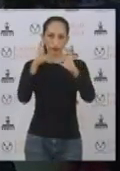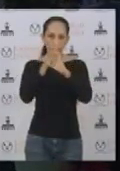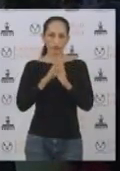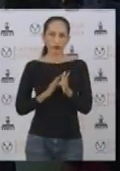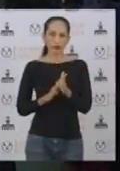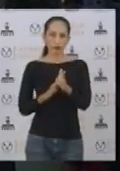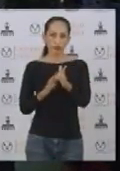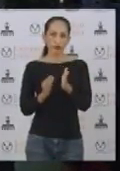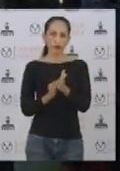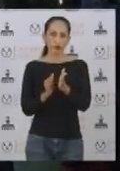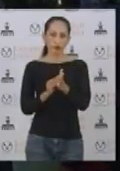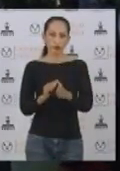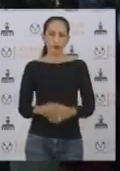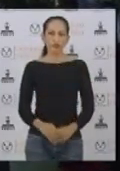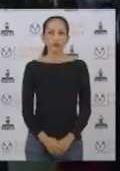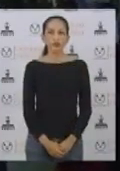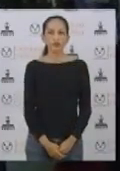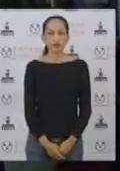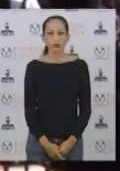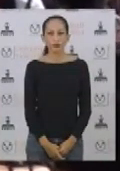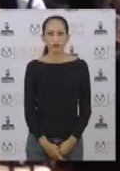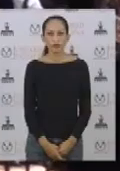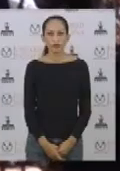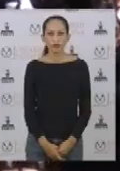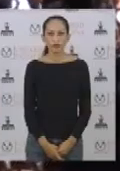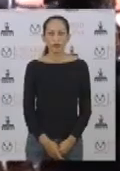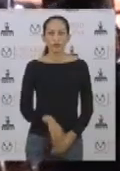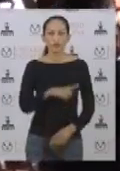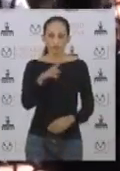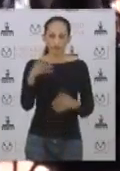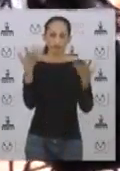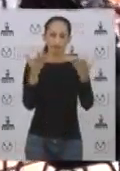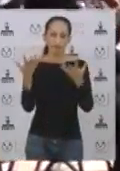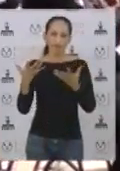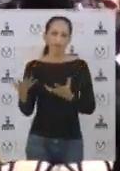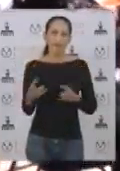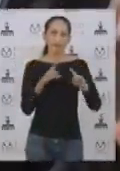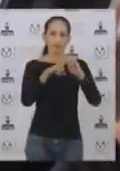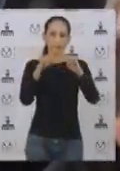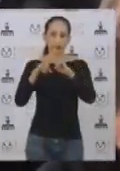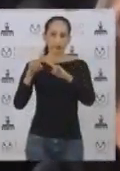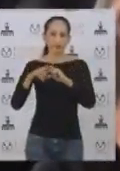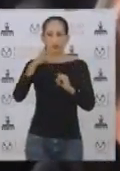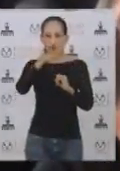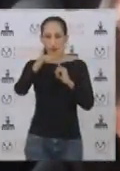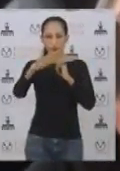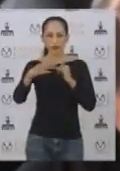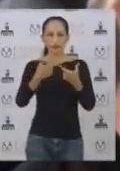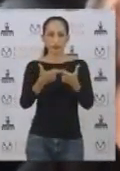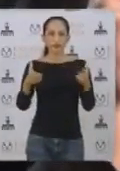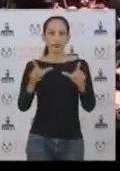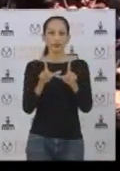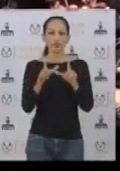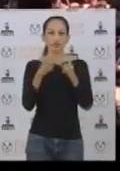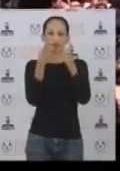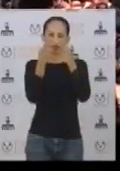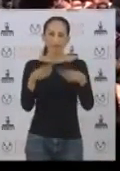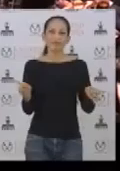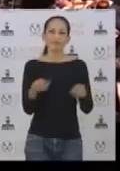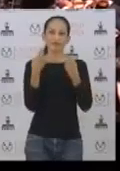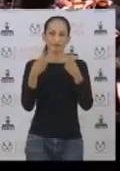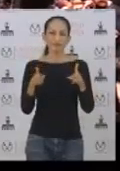vez es diferente. Estas actividades culminaron con un concierto de gala de la Orquesta Sinfónica de